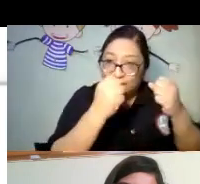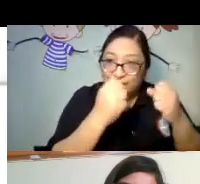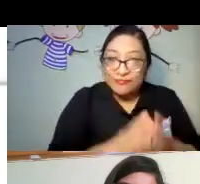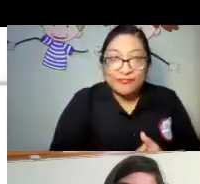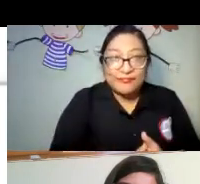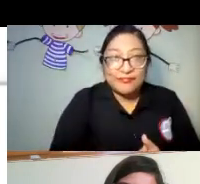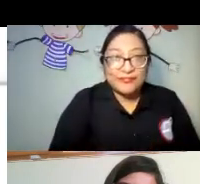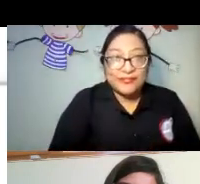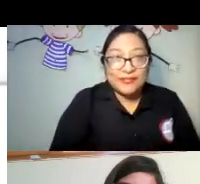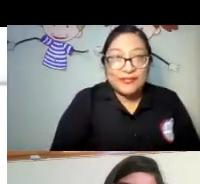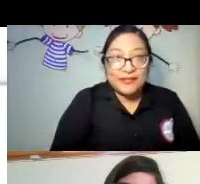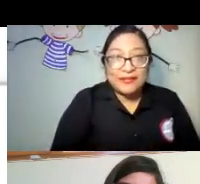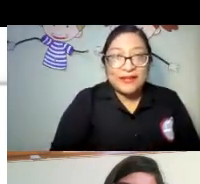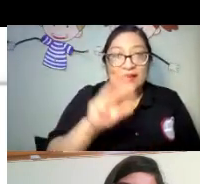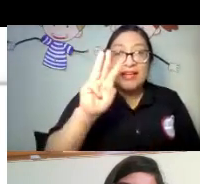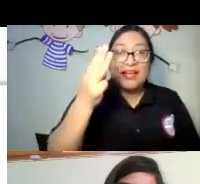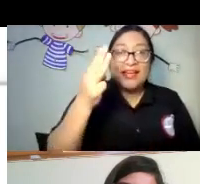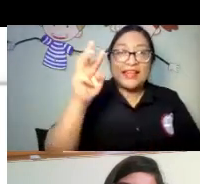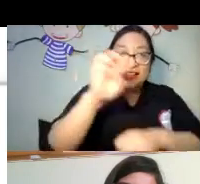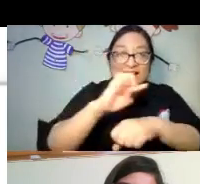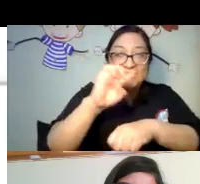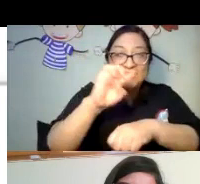Lila Ruiz, de Dorita Estrada.